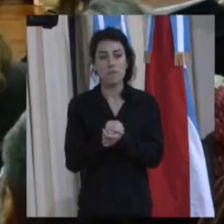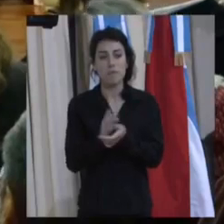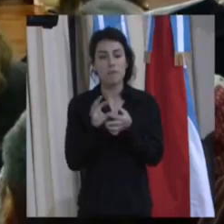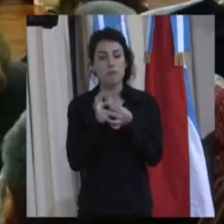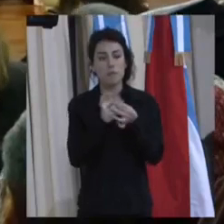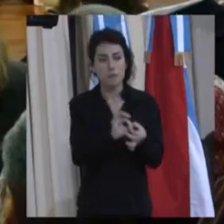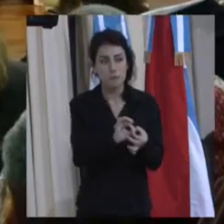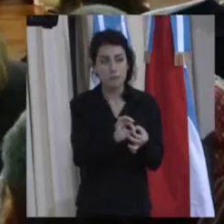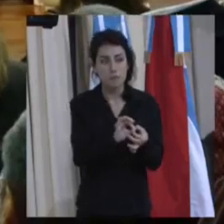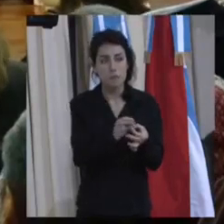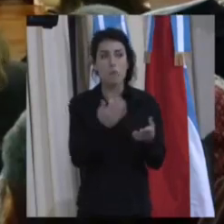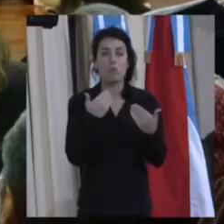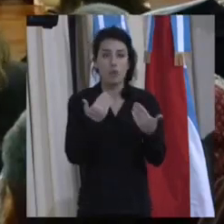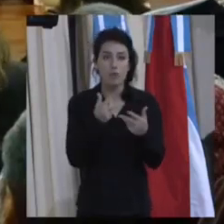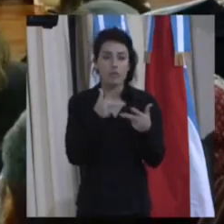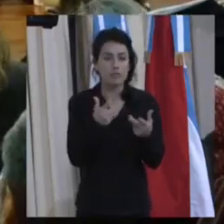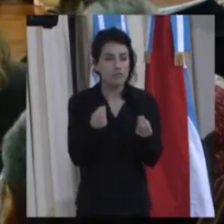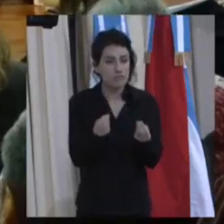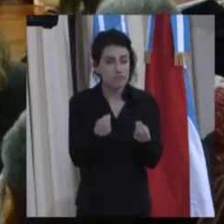lo que podríamos llamar